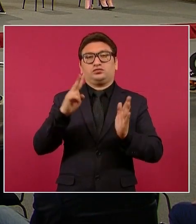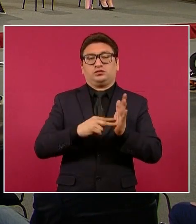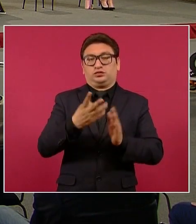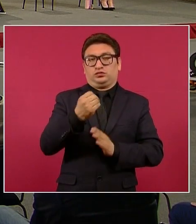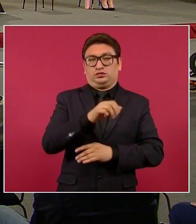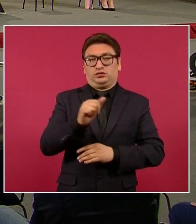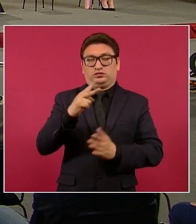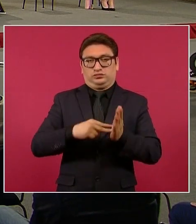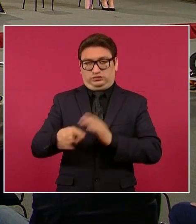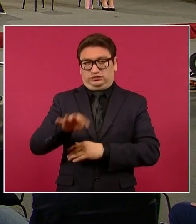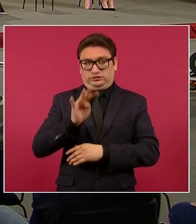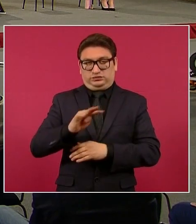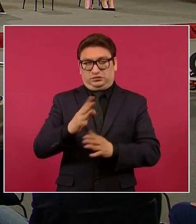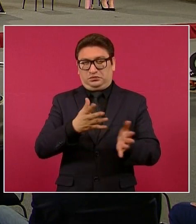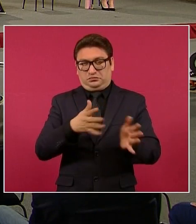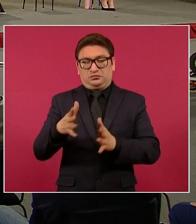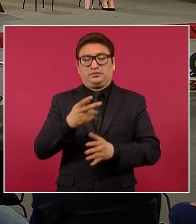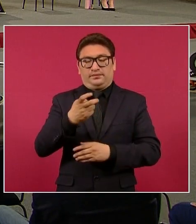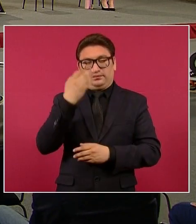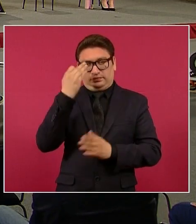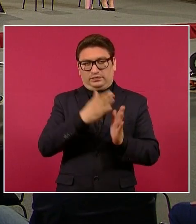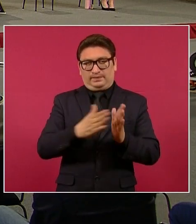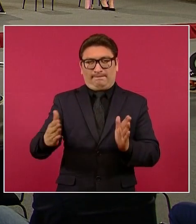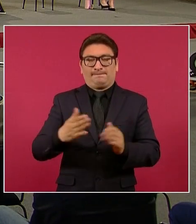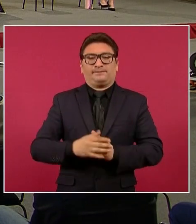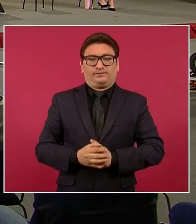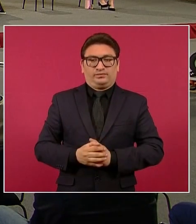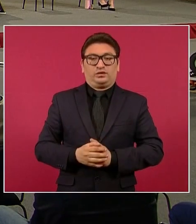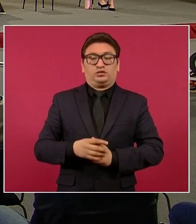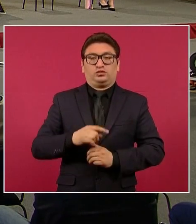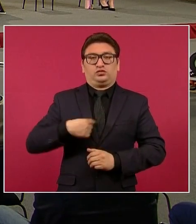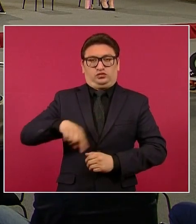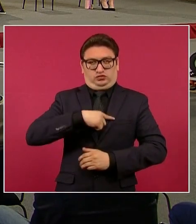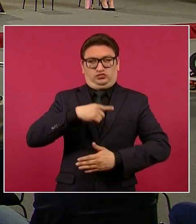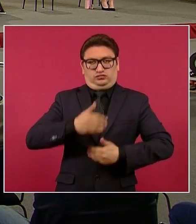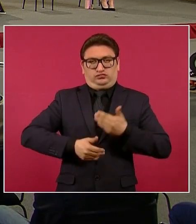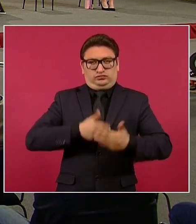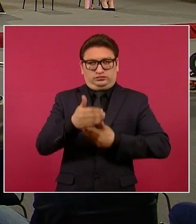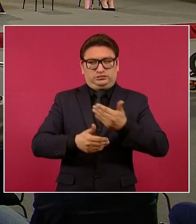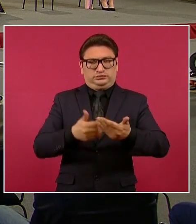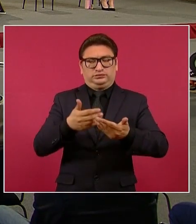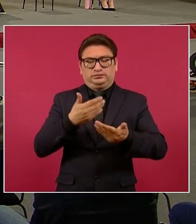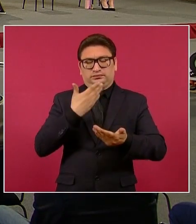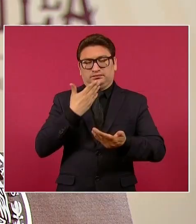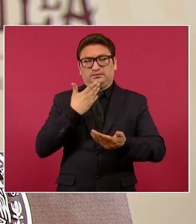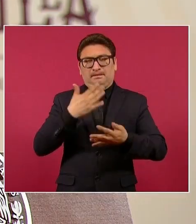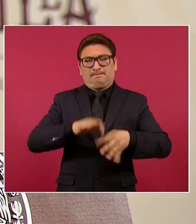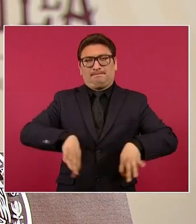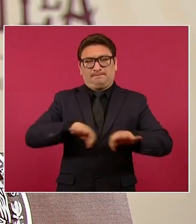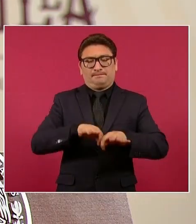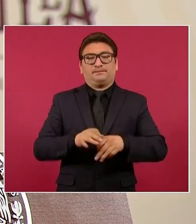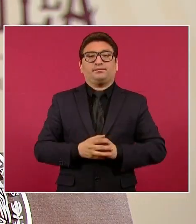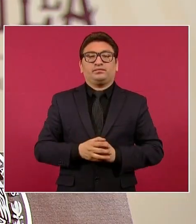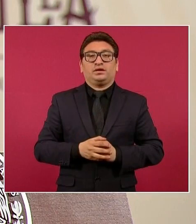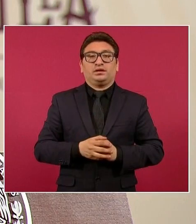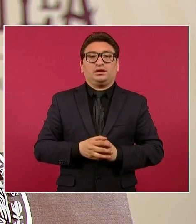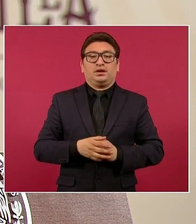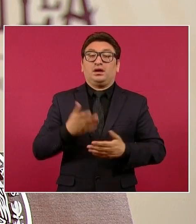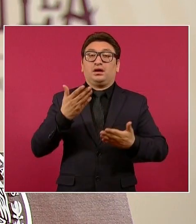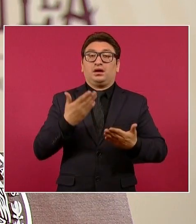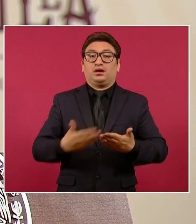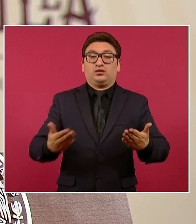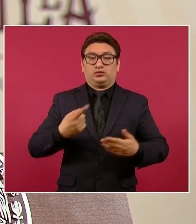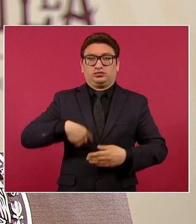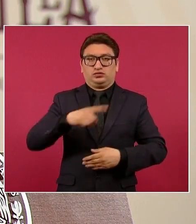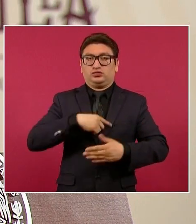y 2019. Hemos avanzado de manera importante. Hoy en día tenemos